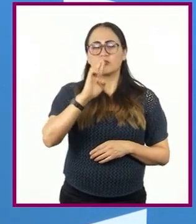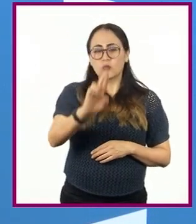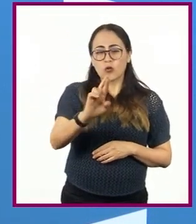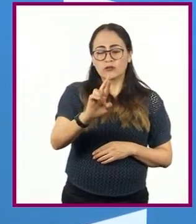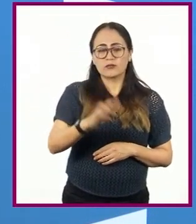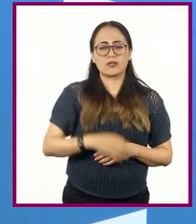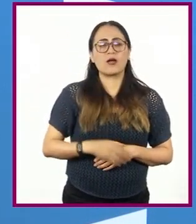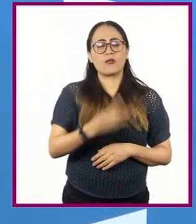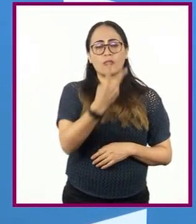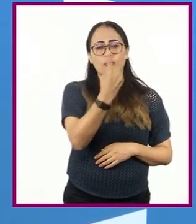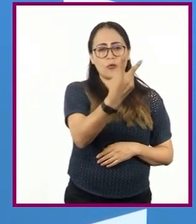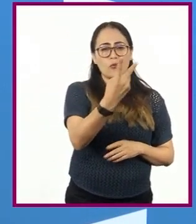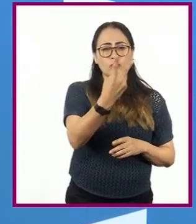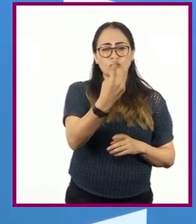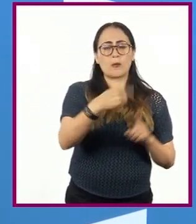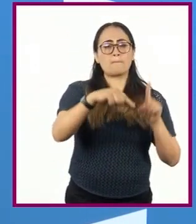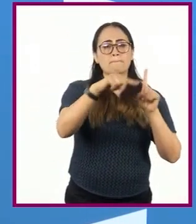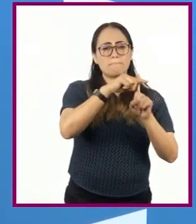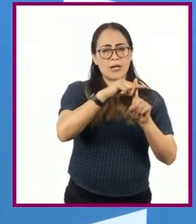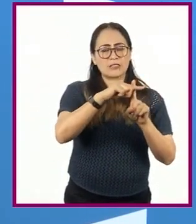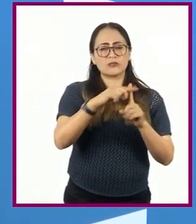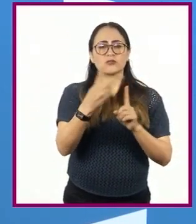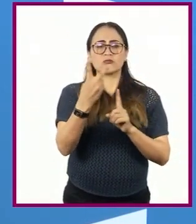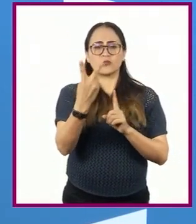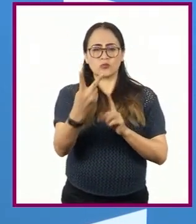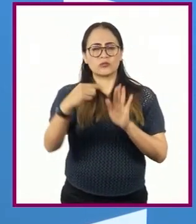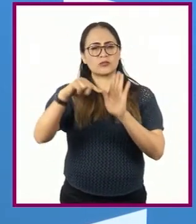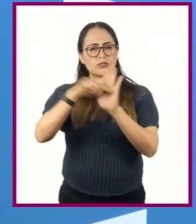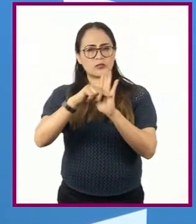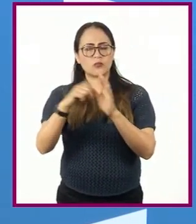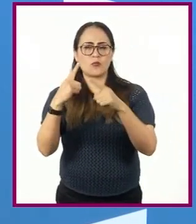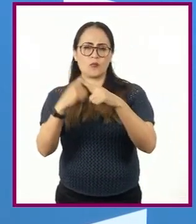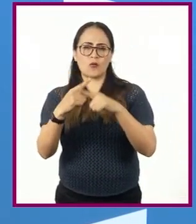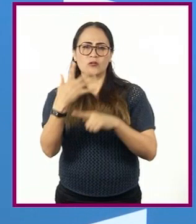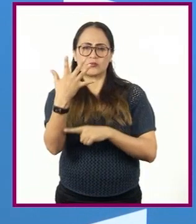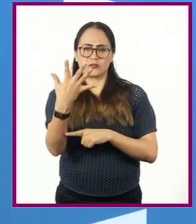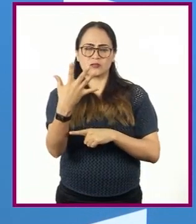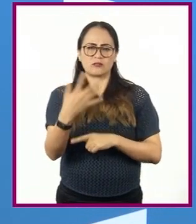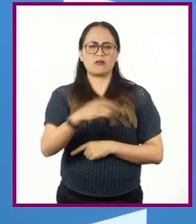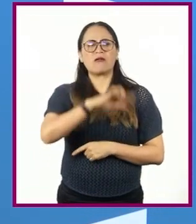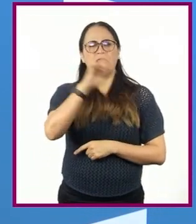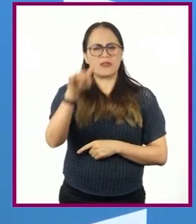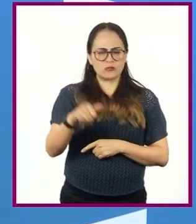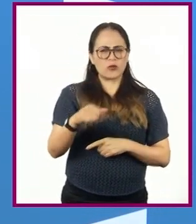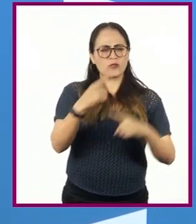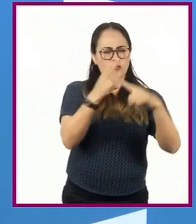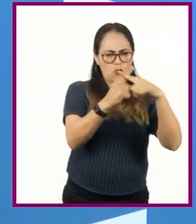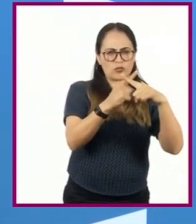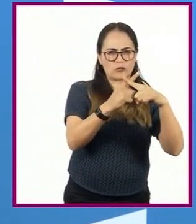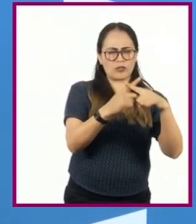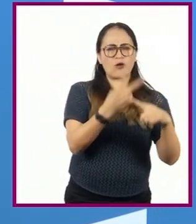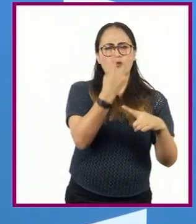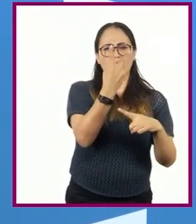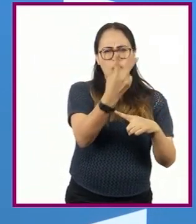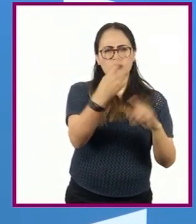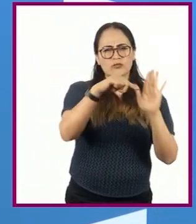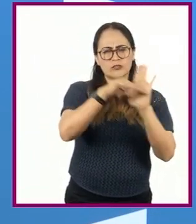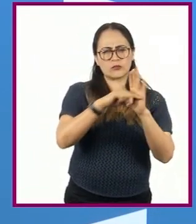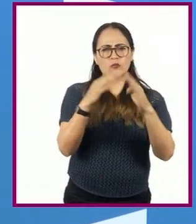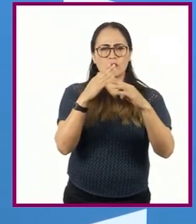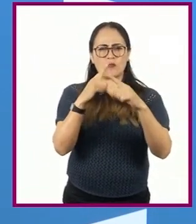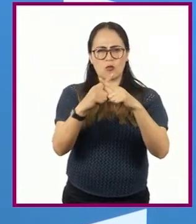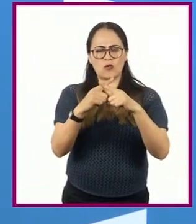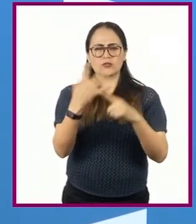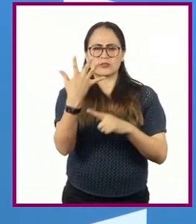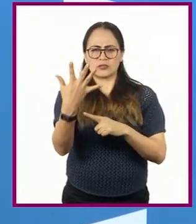expresión 2 más 2 negativo por 5. Resolvemos la multiplicación 2 negativo por 5, que es